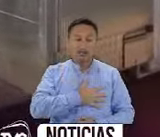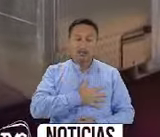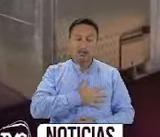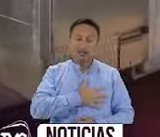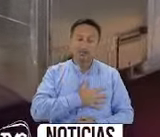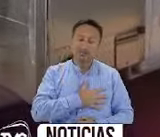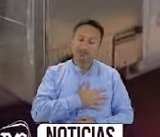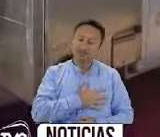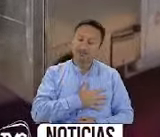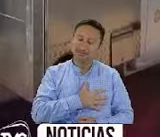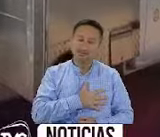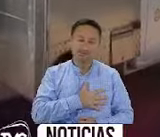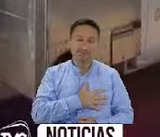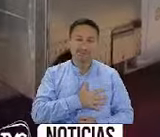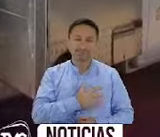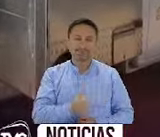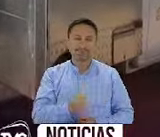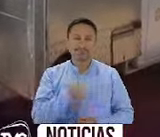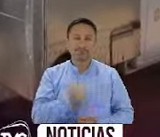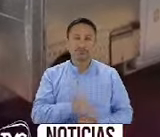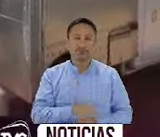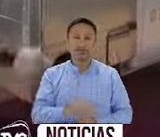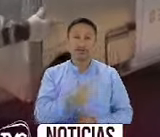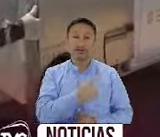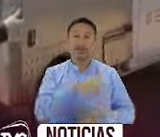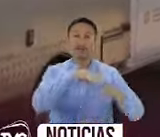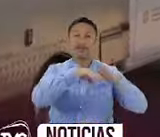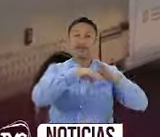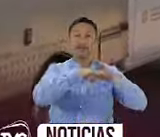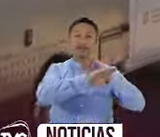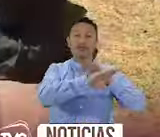vida guardándolo en un vehículo de medicina legal.